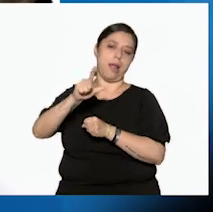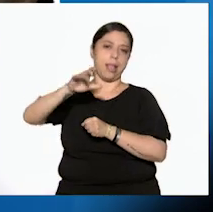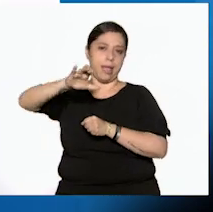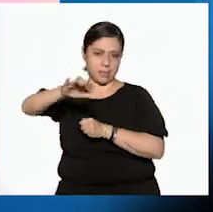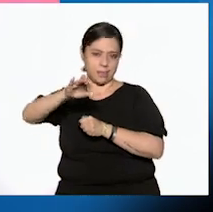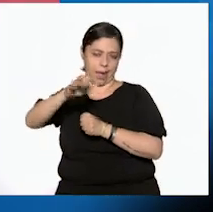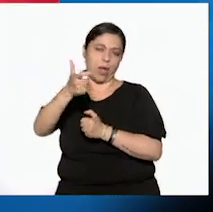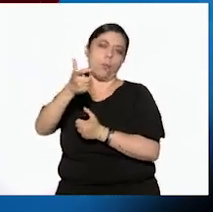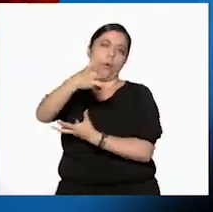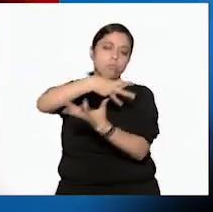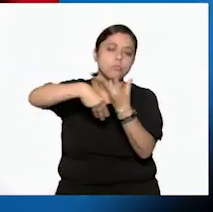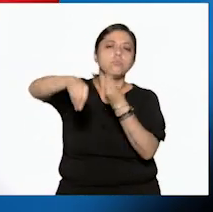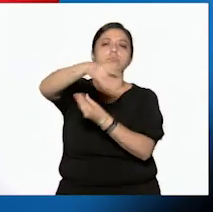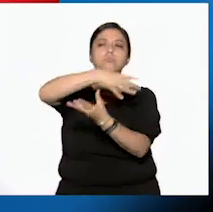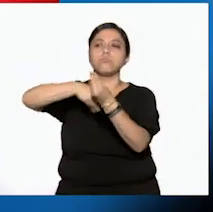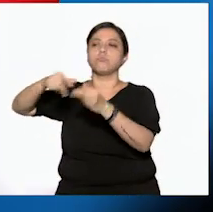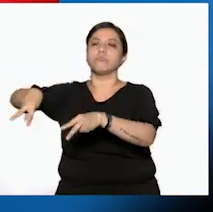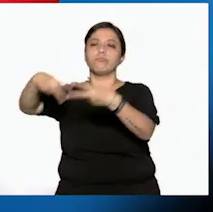Comercio.